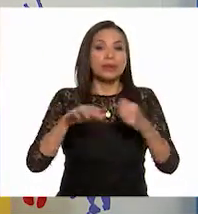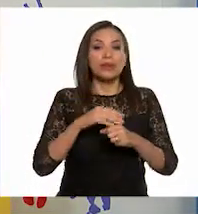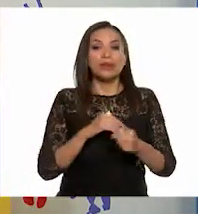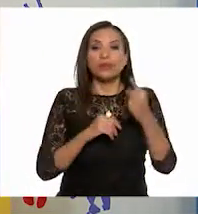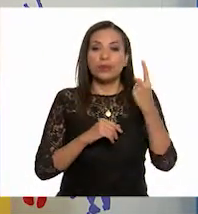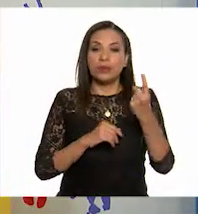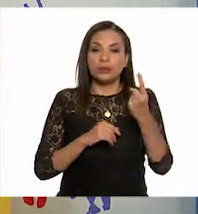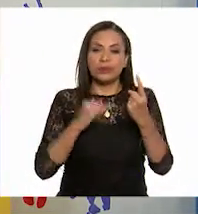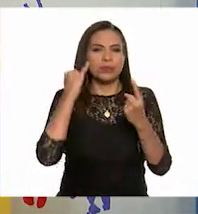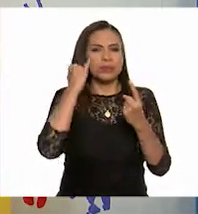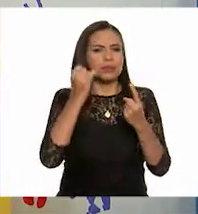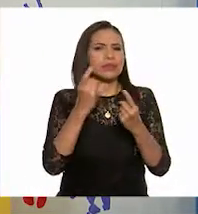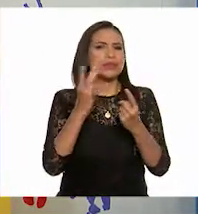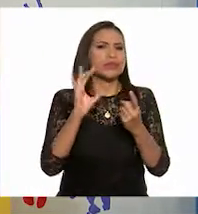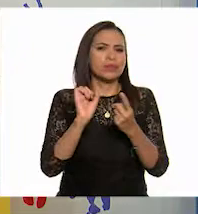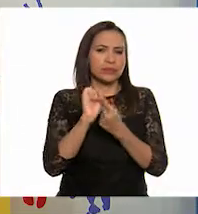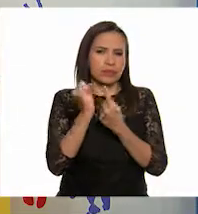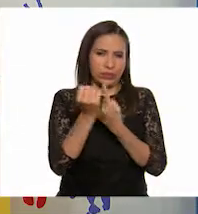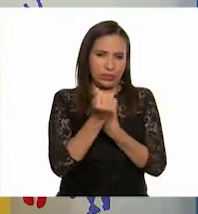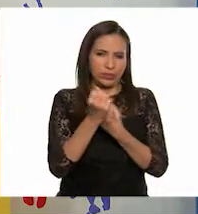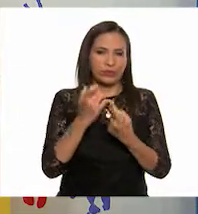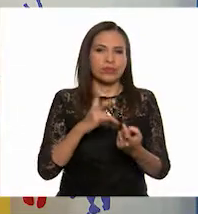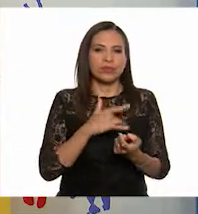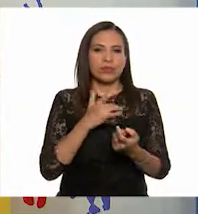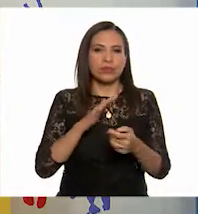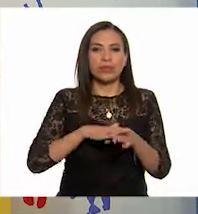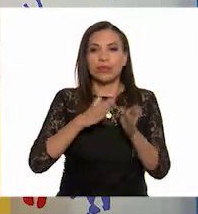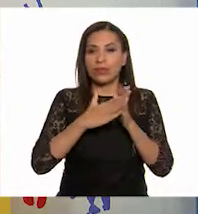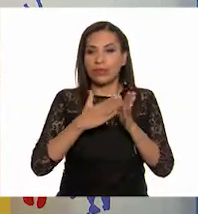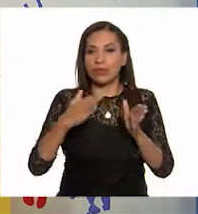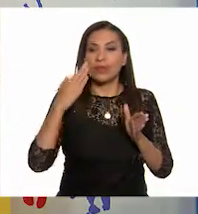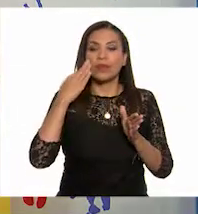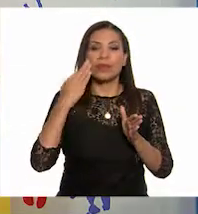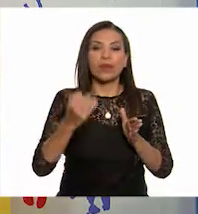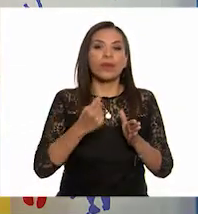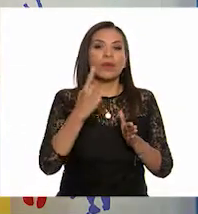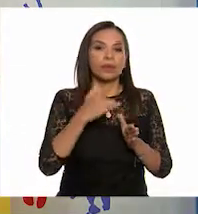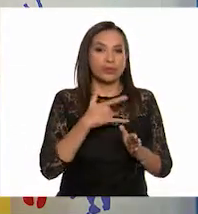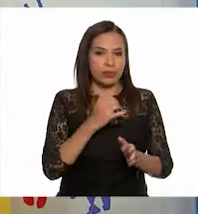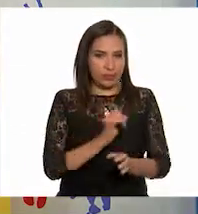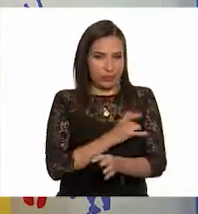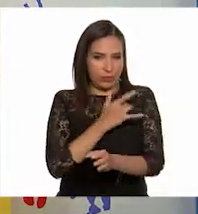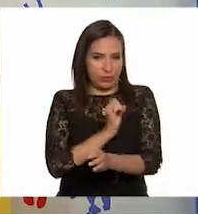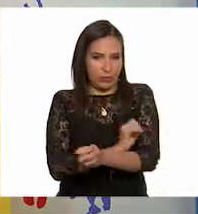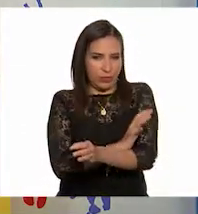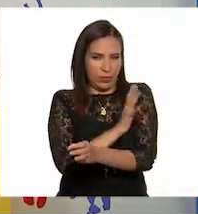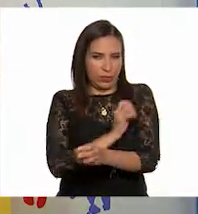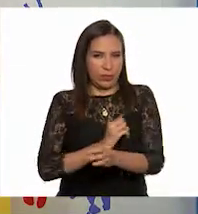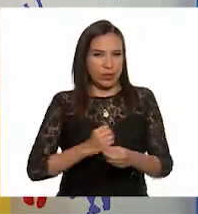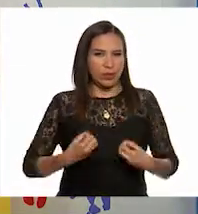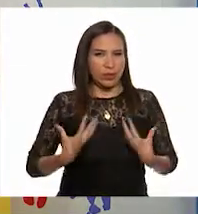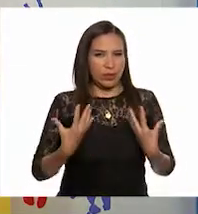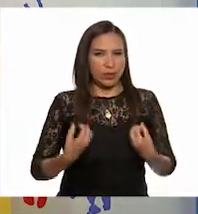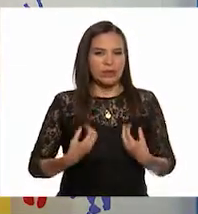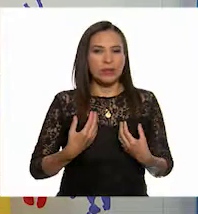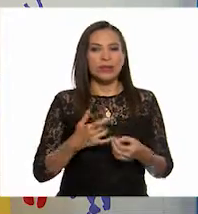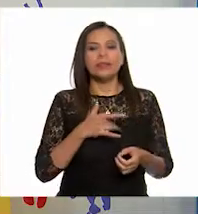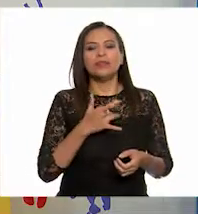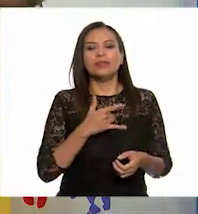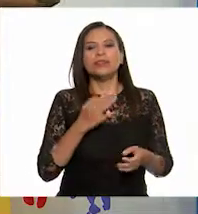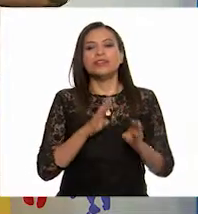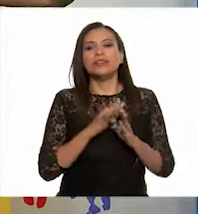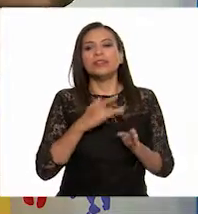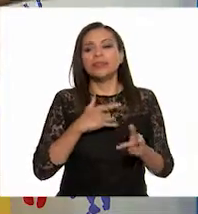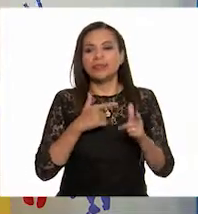una idea o situación que se mantiene durante más tiempo que una emoción. Es una forma de estar,